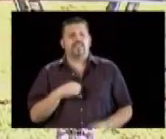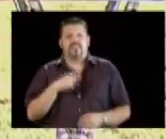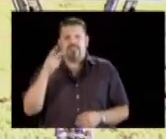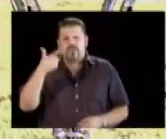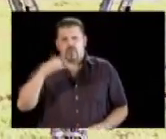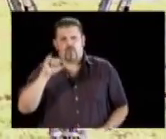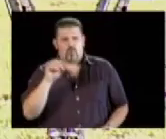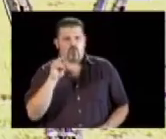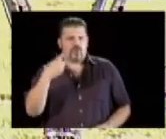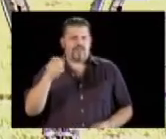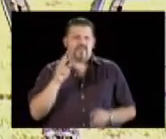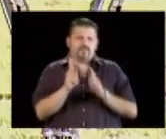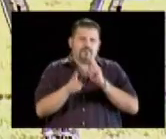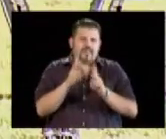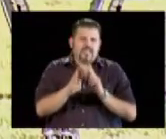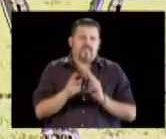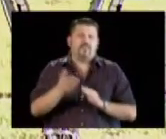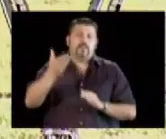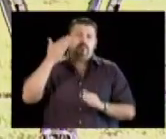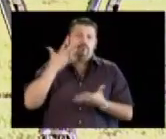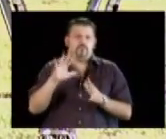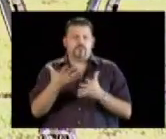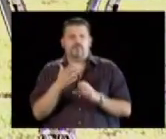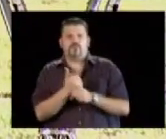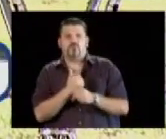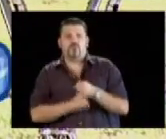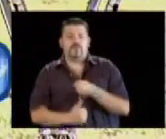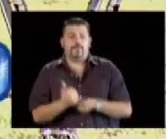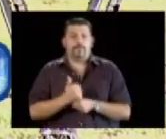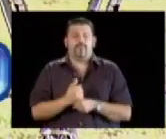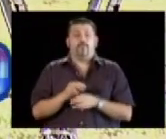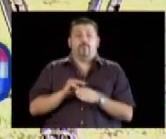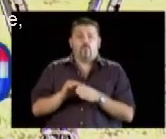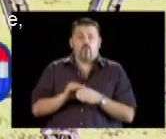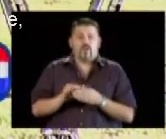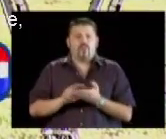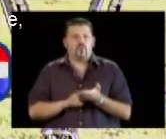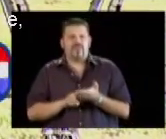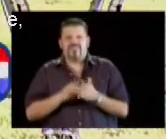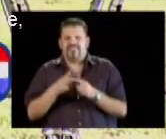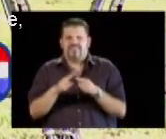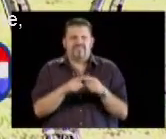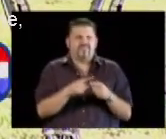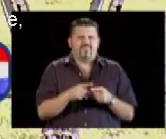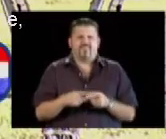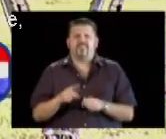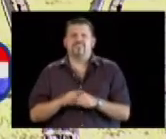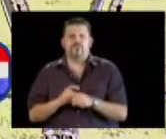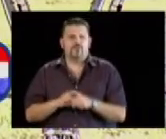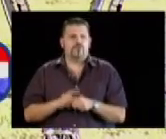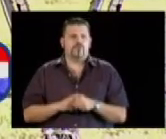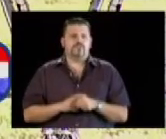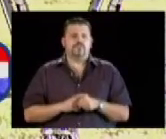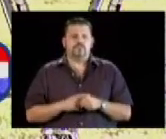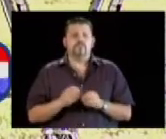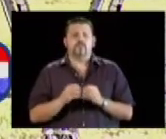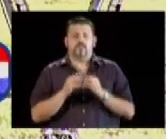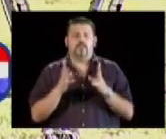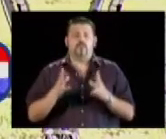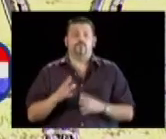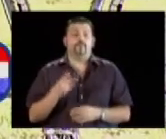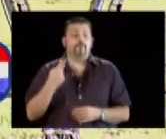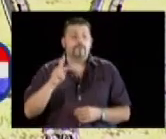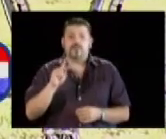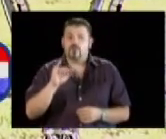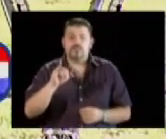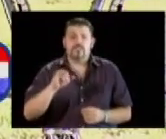hace un poquito más de hace un año, yo me podía morada, azul, verde, amarilla, de todos colores. Decía yo, qué vergüenza, todo el mundo me está volteando a ver. Obviamente ni idea.